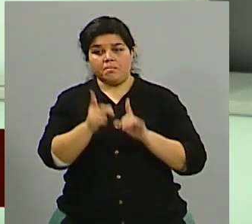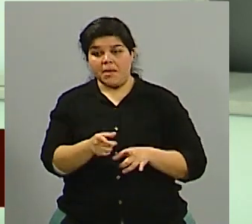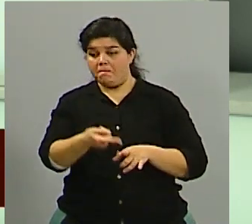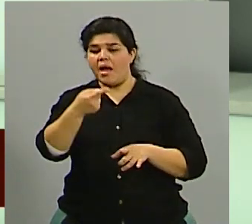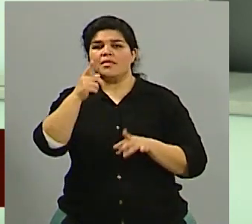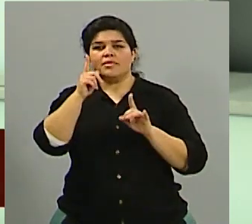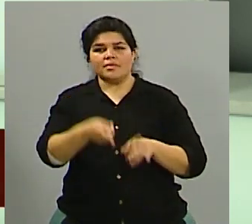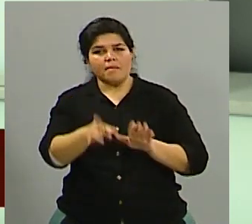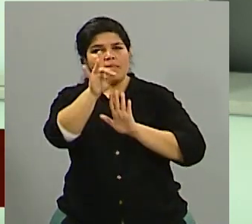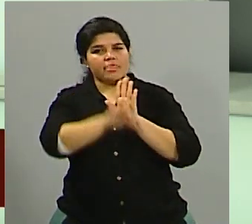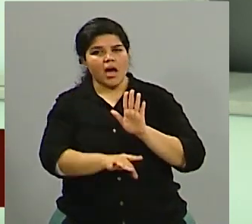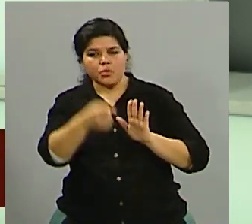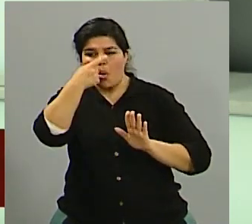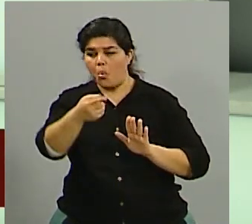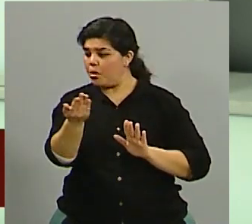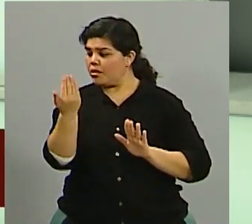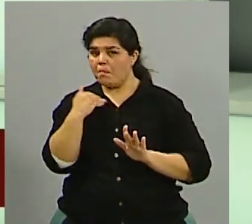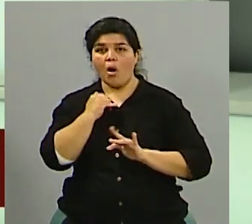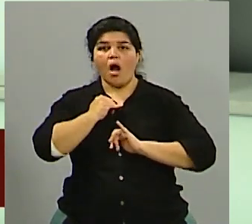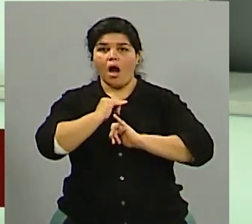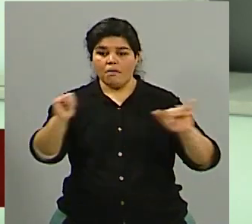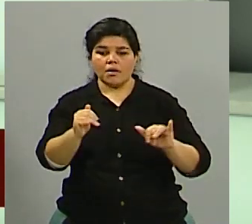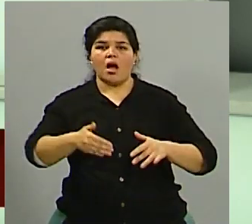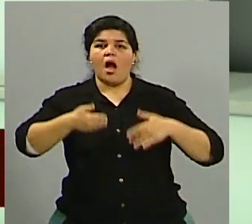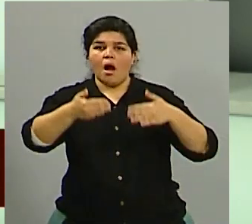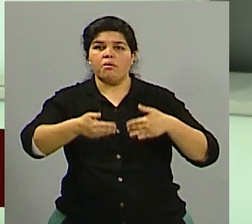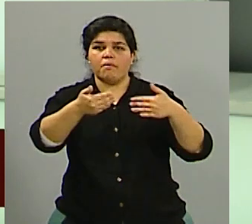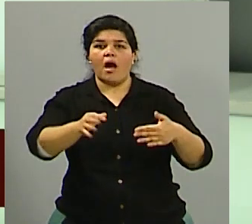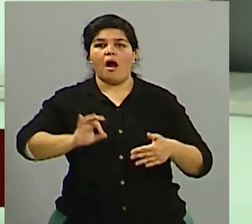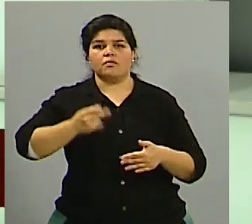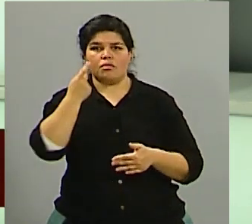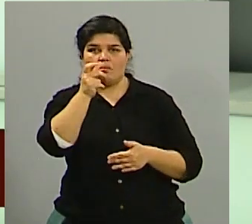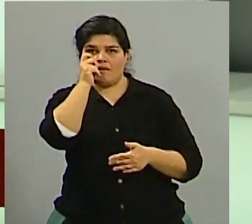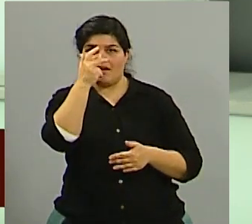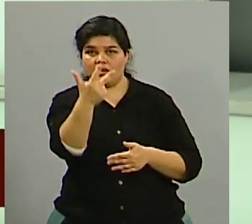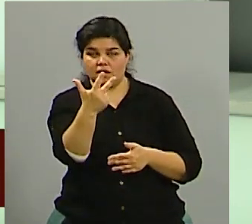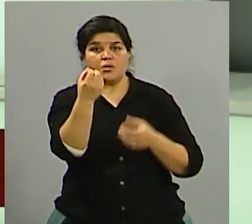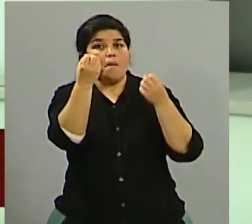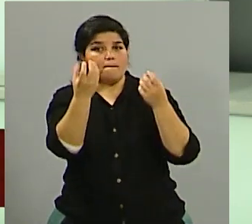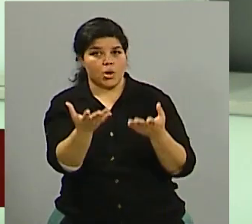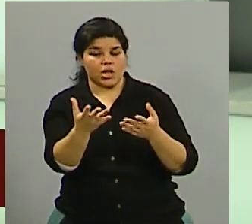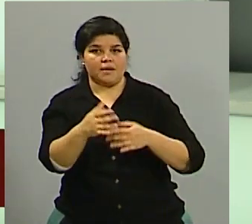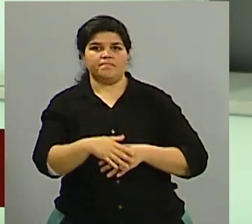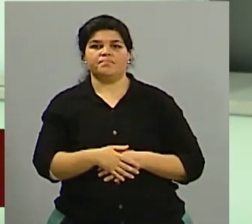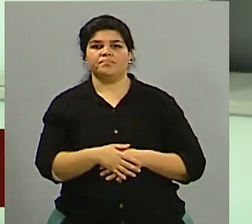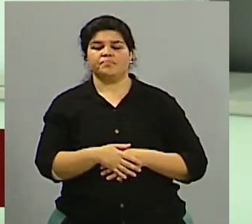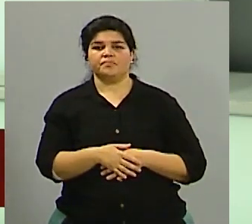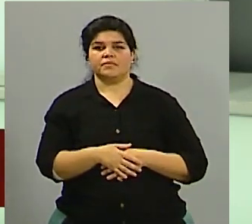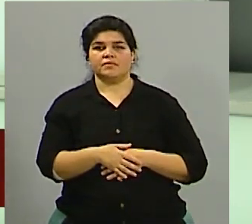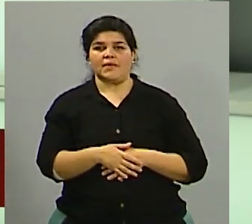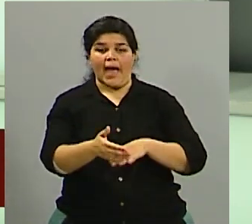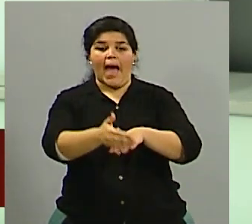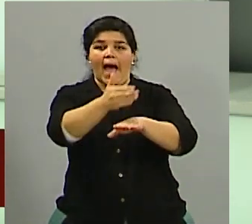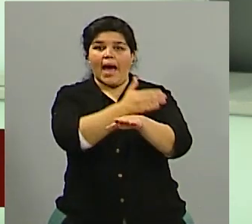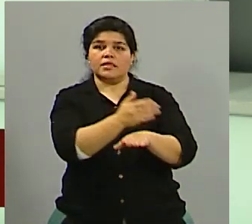este 2023 y en la cual se viene avanzando porque se está haciendo, parte de esa moratoria tiene como